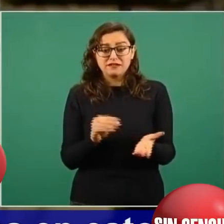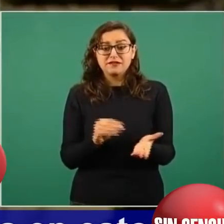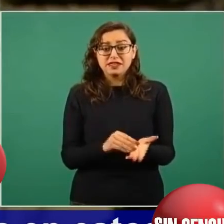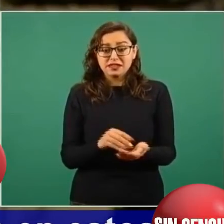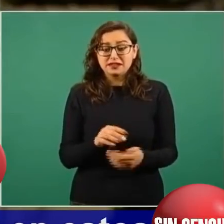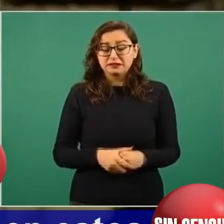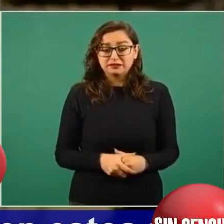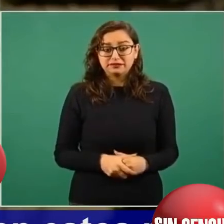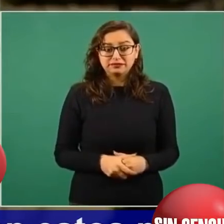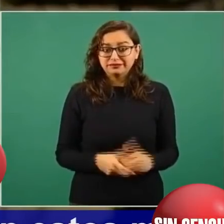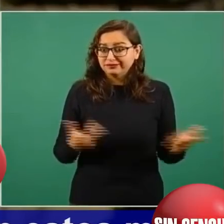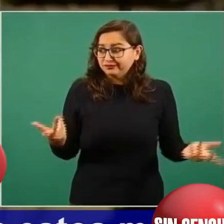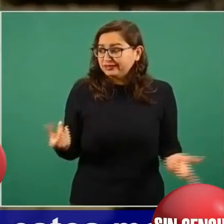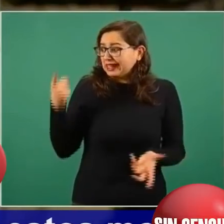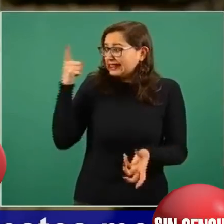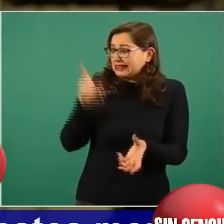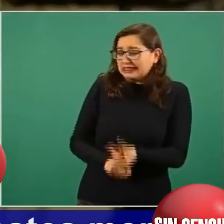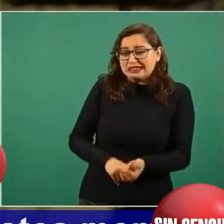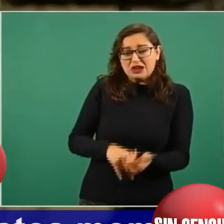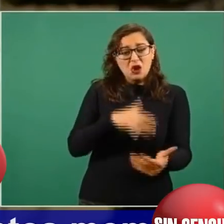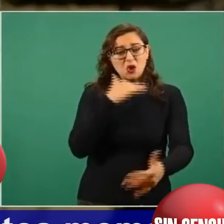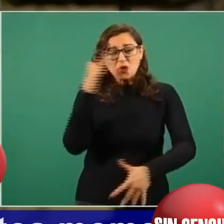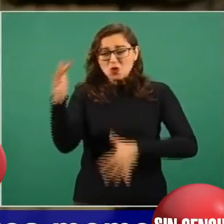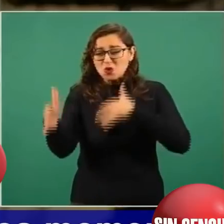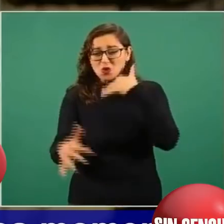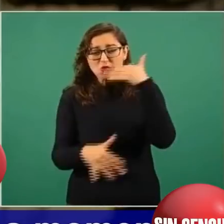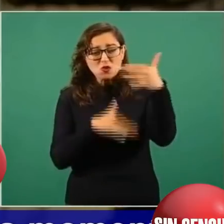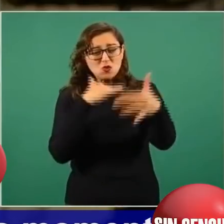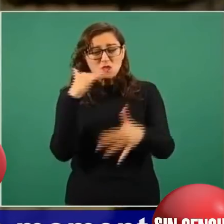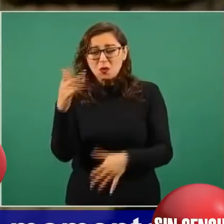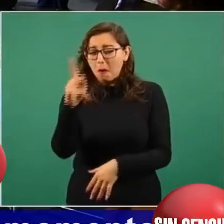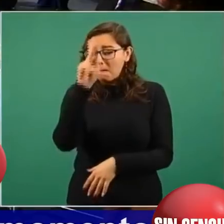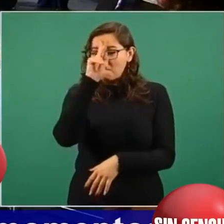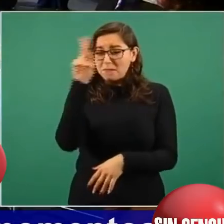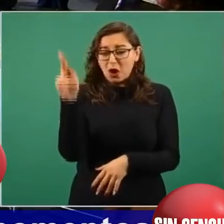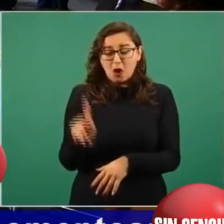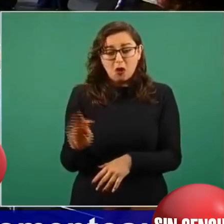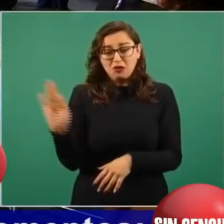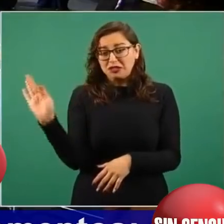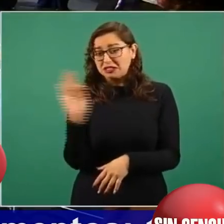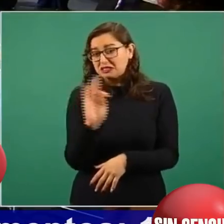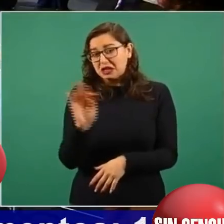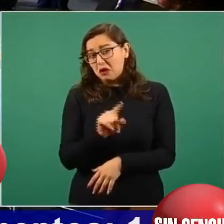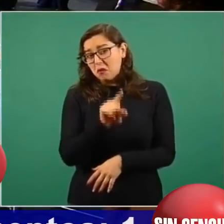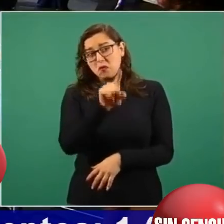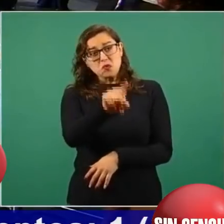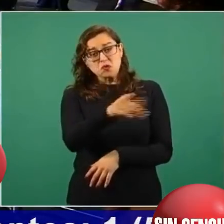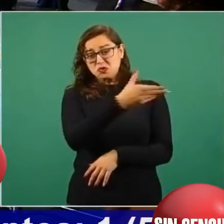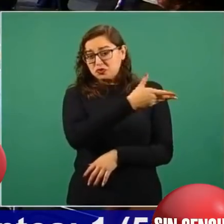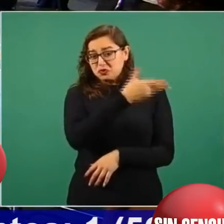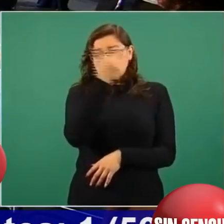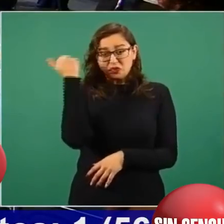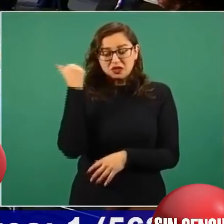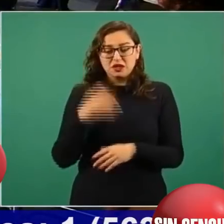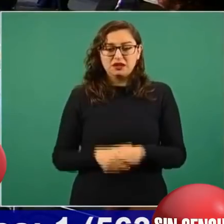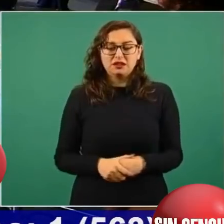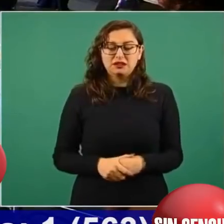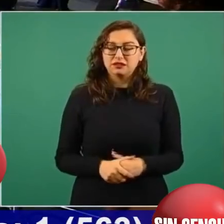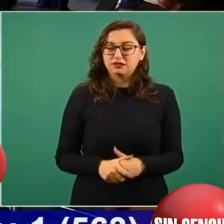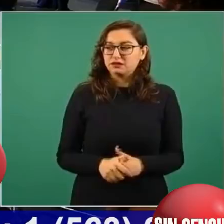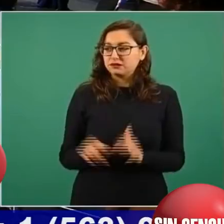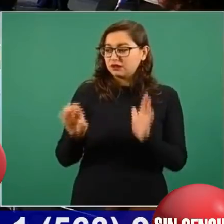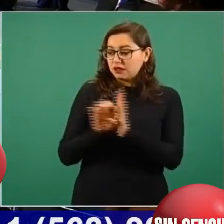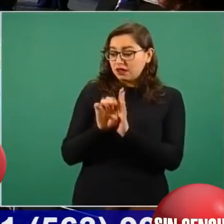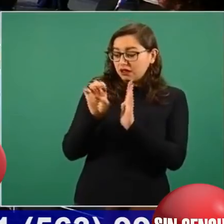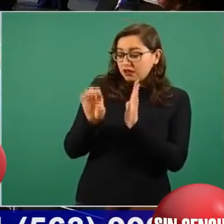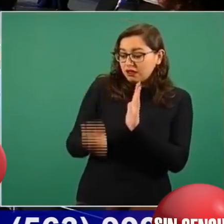Habiendo síntomas de corrupción increíble que usted no se imagina. Ejemplo, una técnica